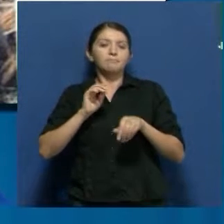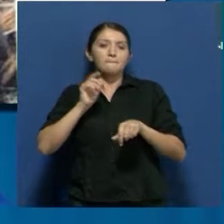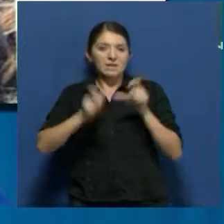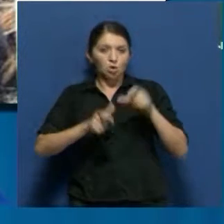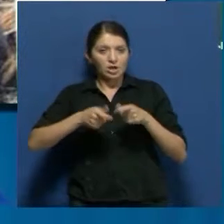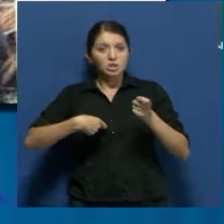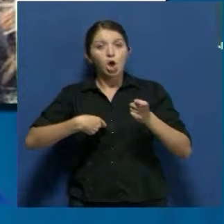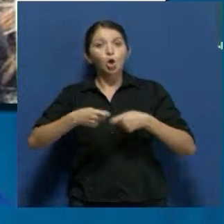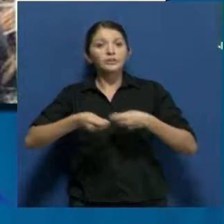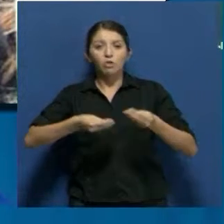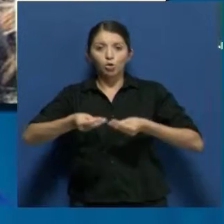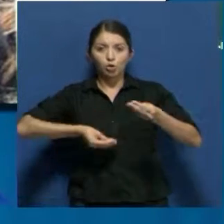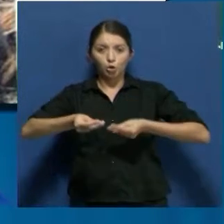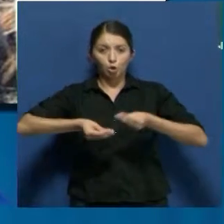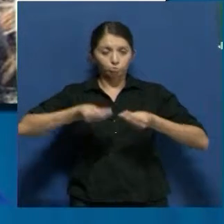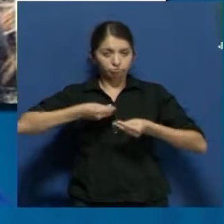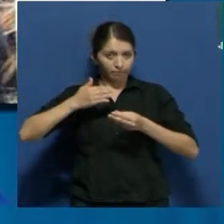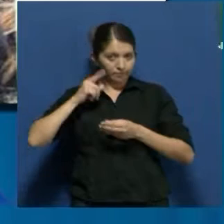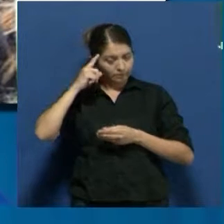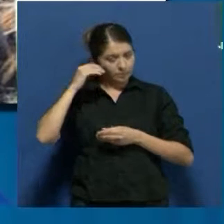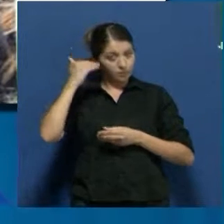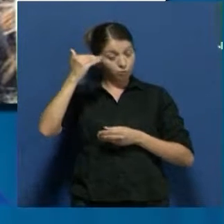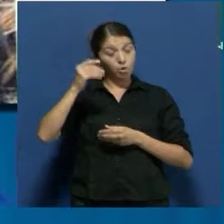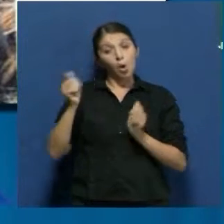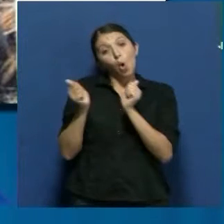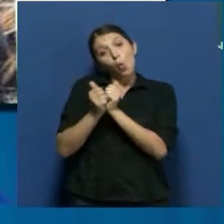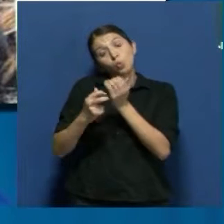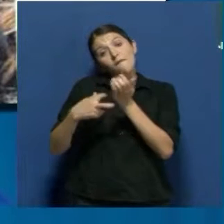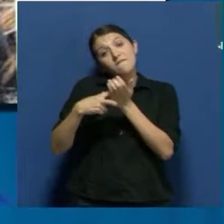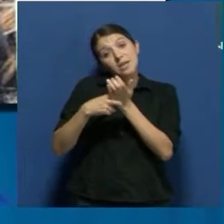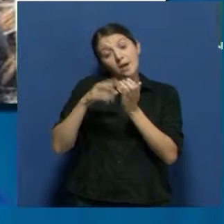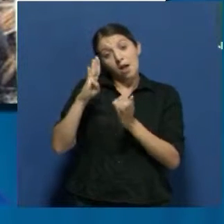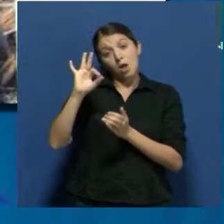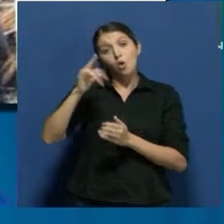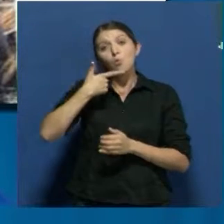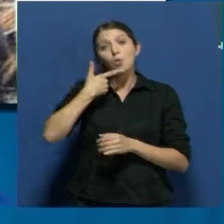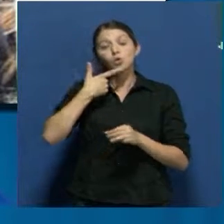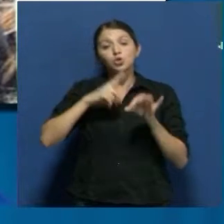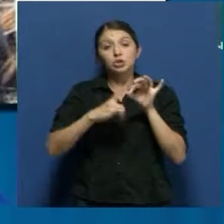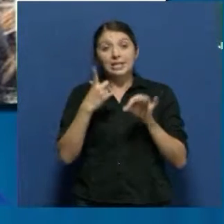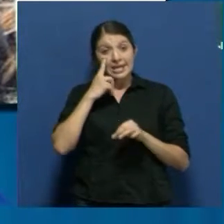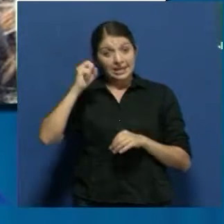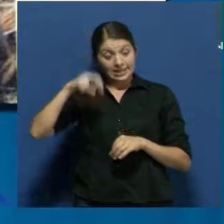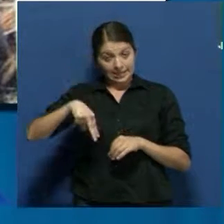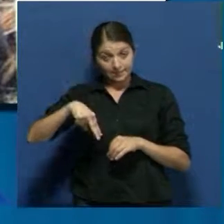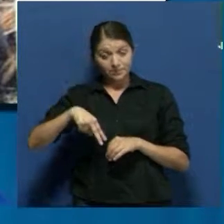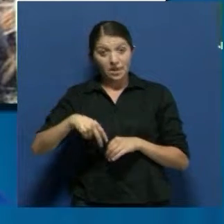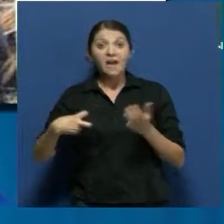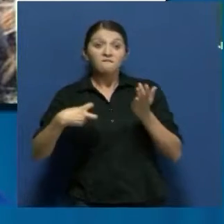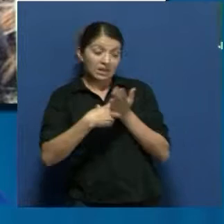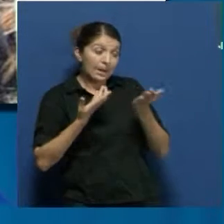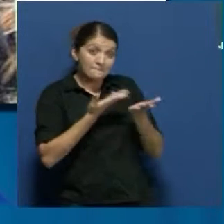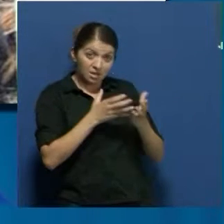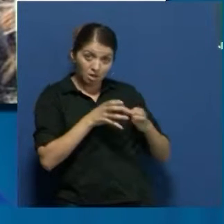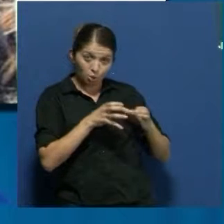los asesores de la fiscal Bosquín, quien pidió en algún momento que se conociera la deuda primaria. En el